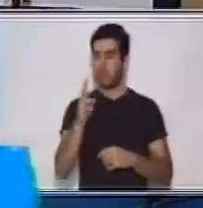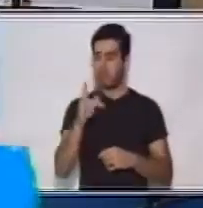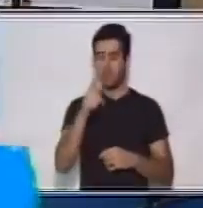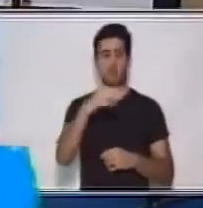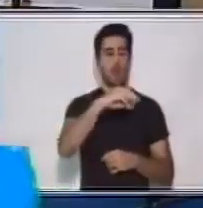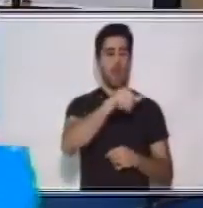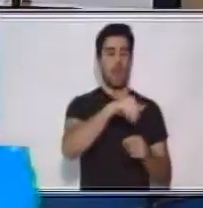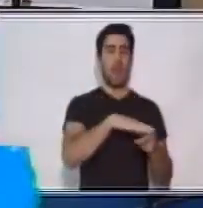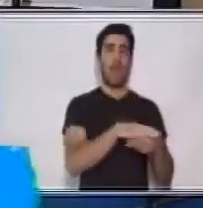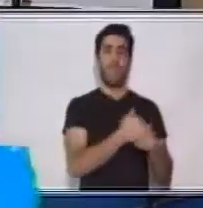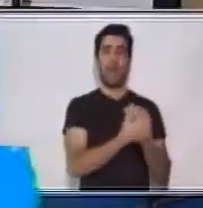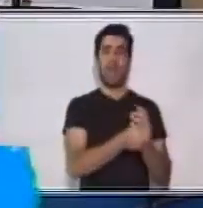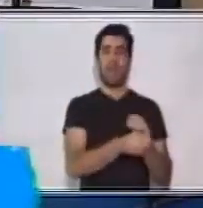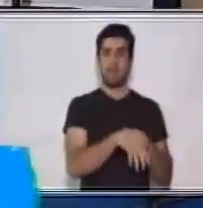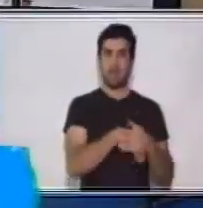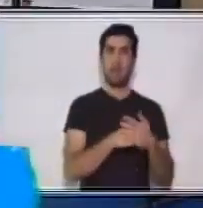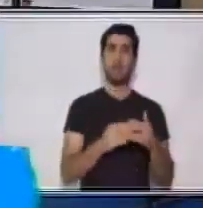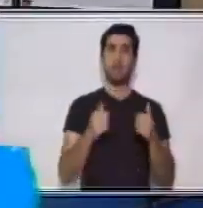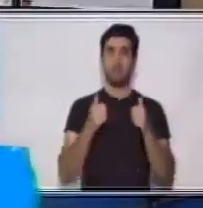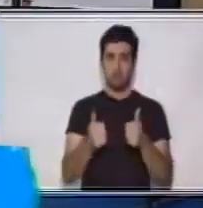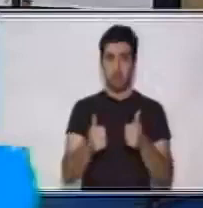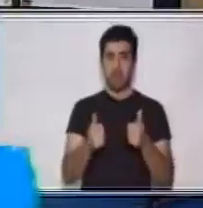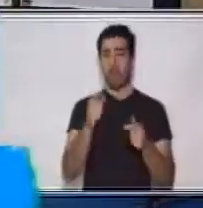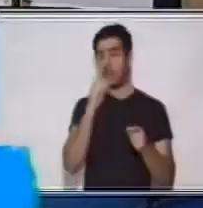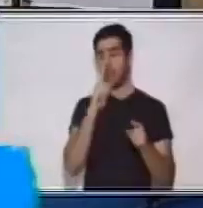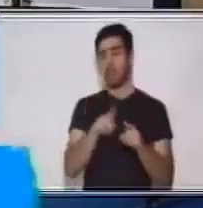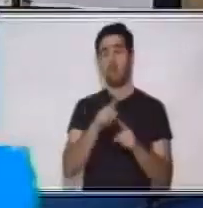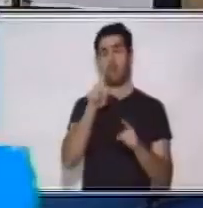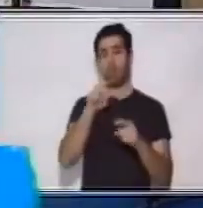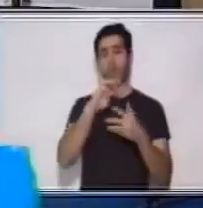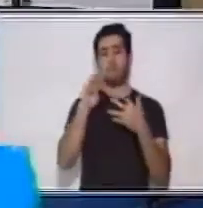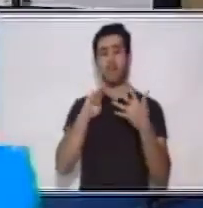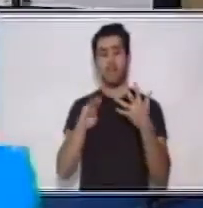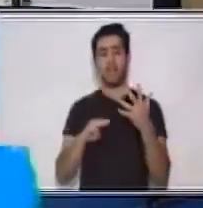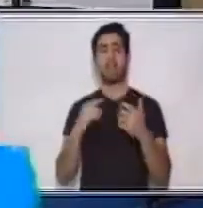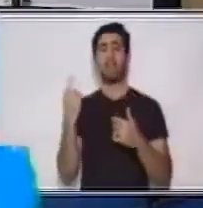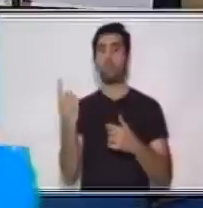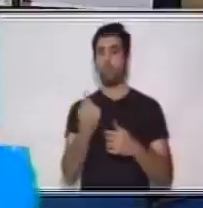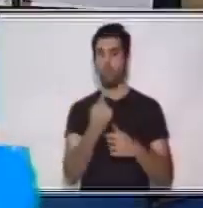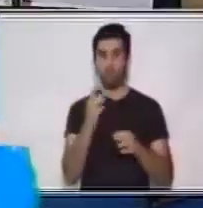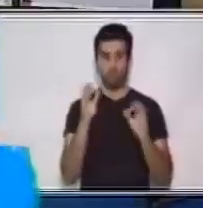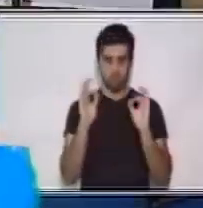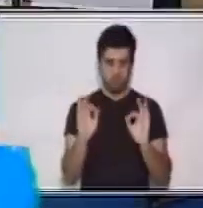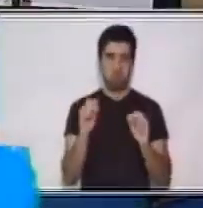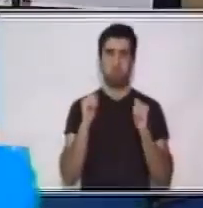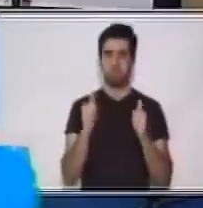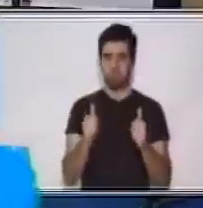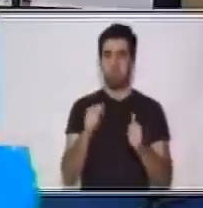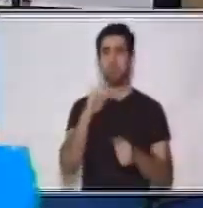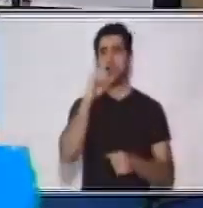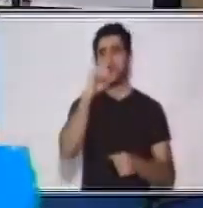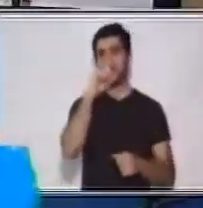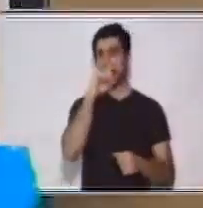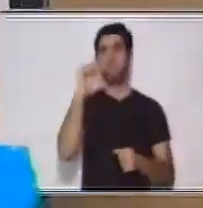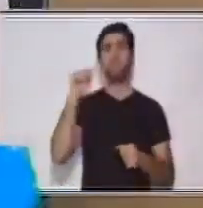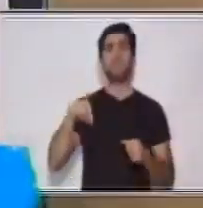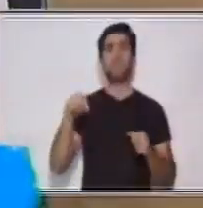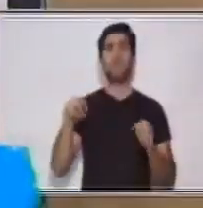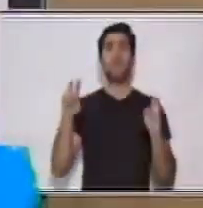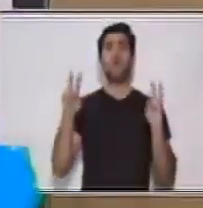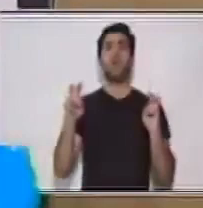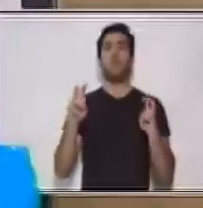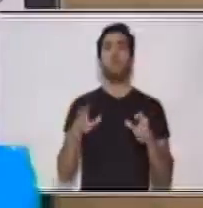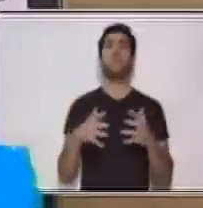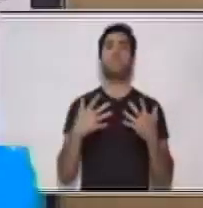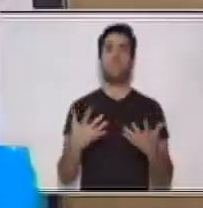con agua y jabón y que tengas tus materiales para comenzar la sesión de hoy. El tema de hoy